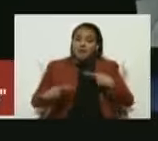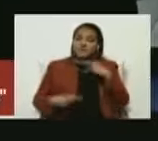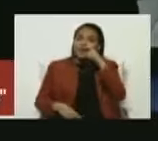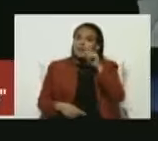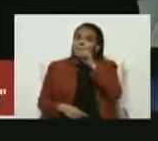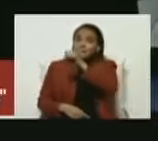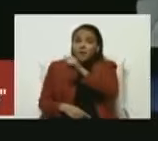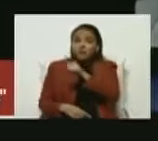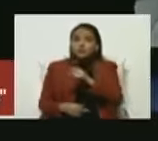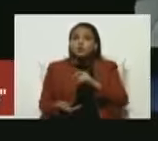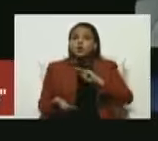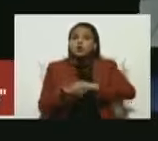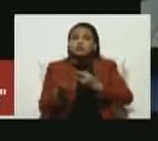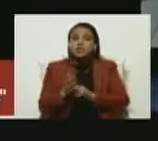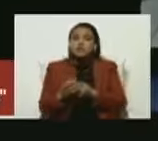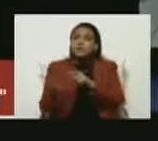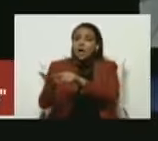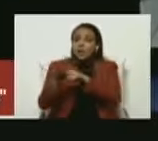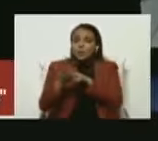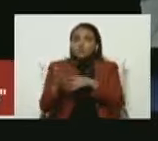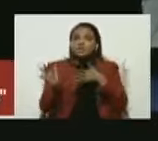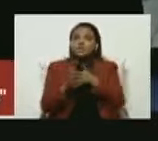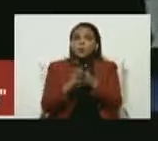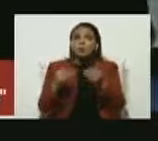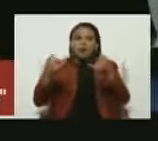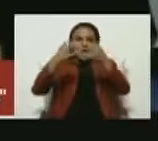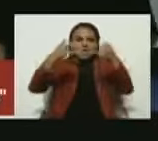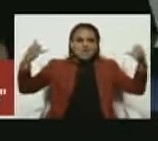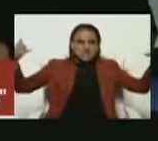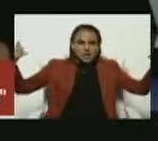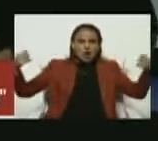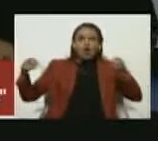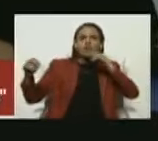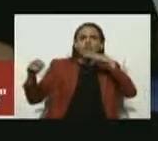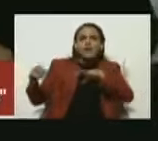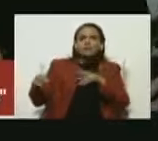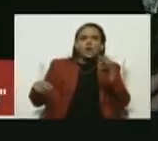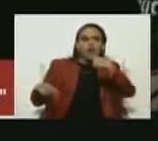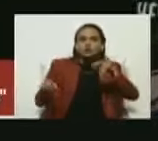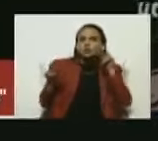un ideal hilo conductor para mirar esa parte de nuestra